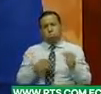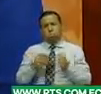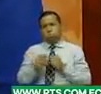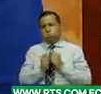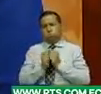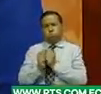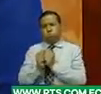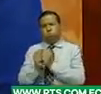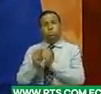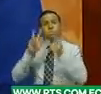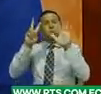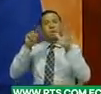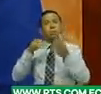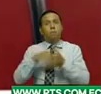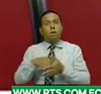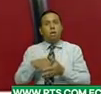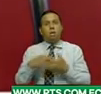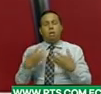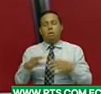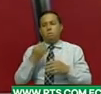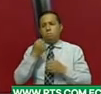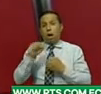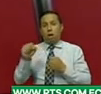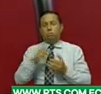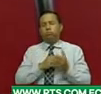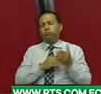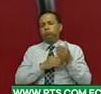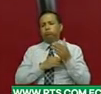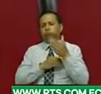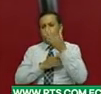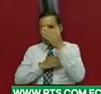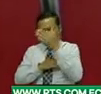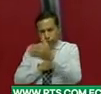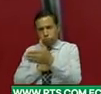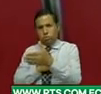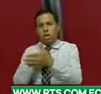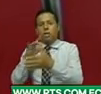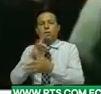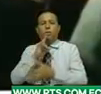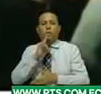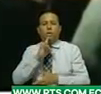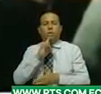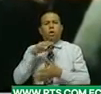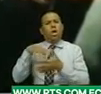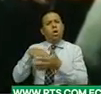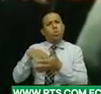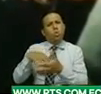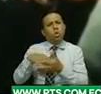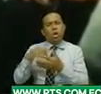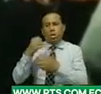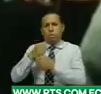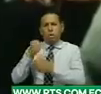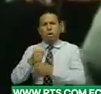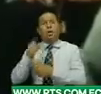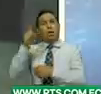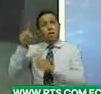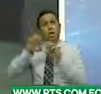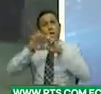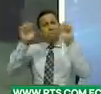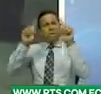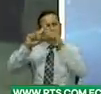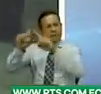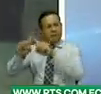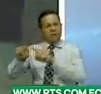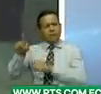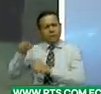me costó $7,000 el viaje. Estudió y obtuvo algunos títulos universitarios, trabajó en empresas de categoría internacional y